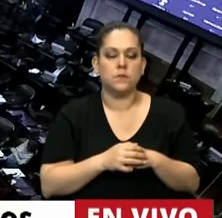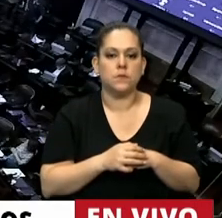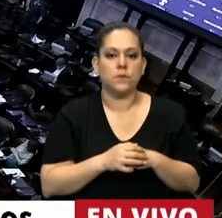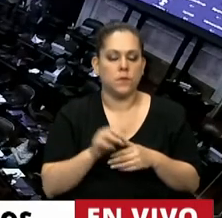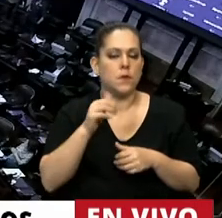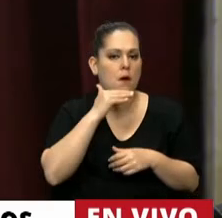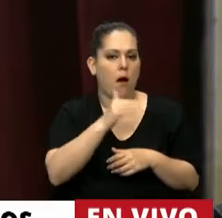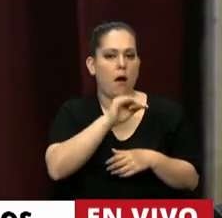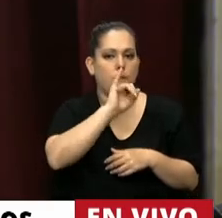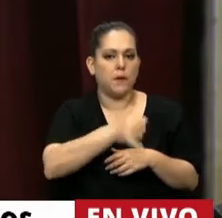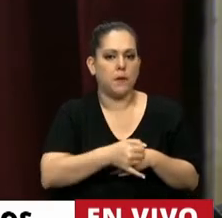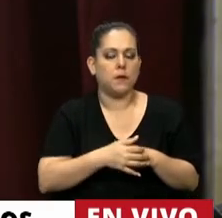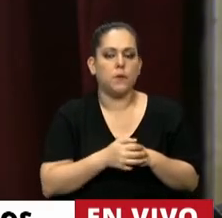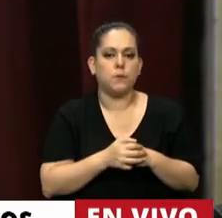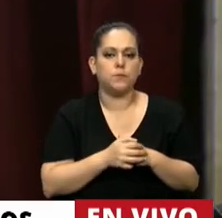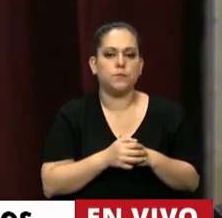Afirmativo, presidente.